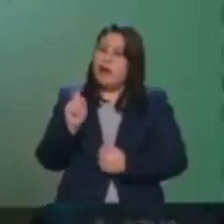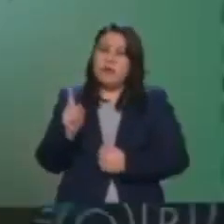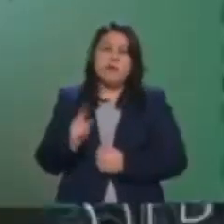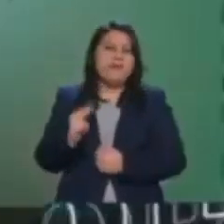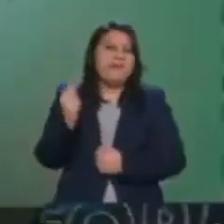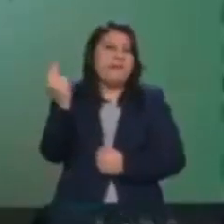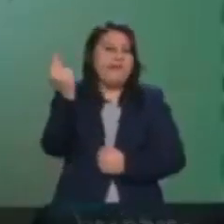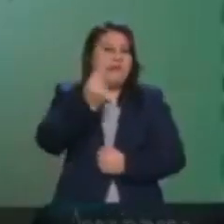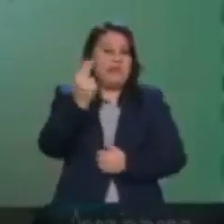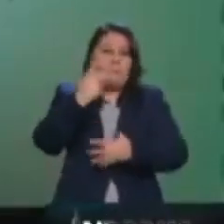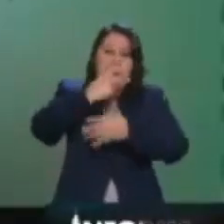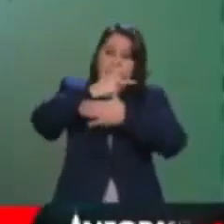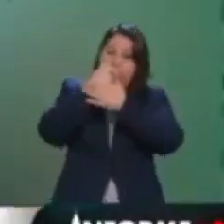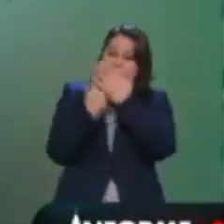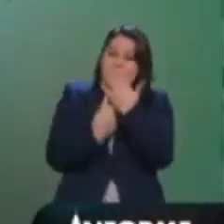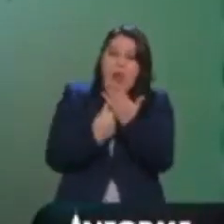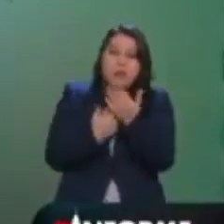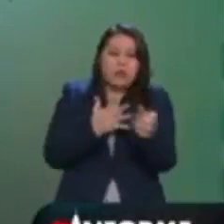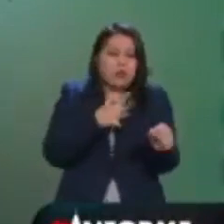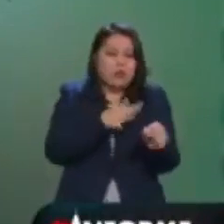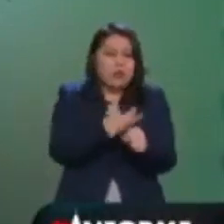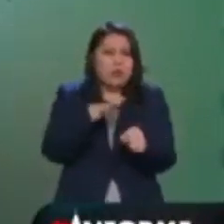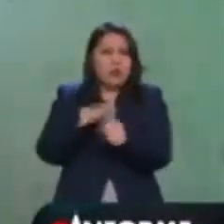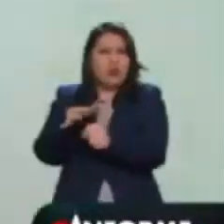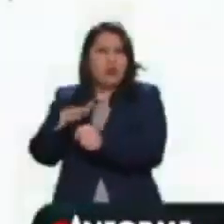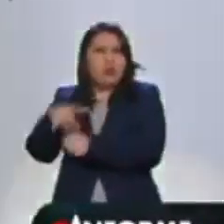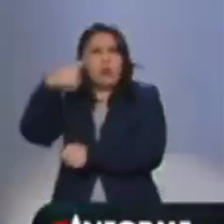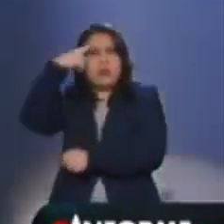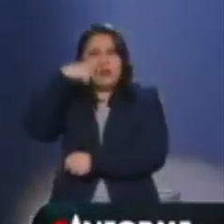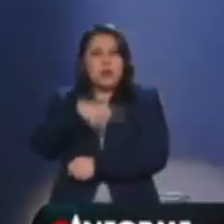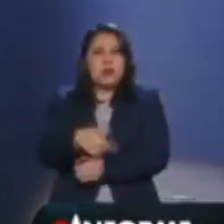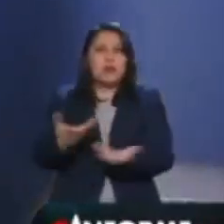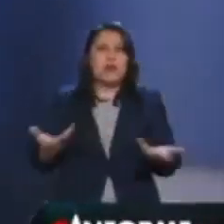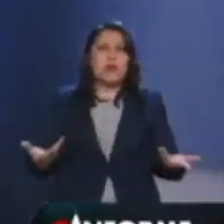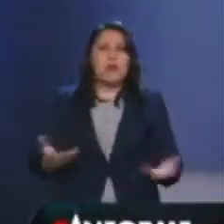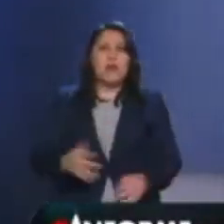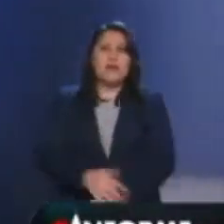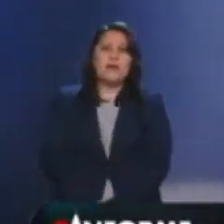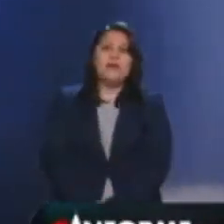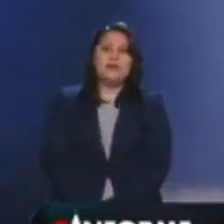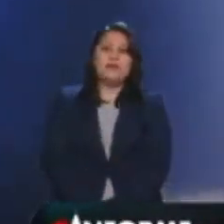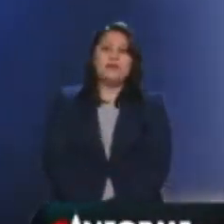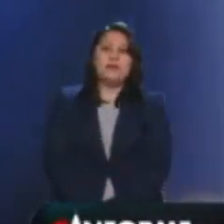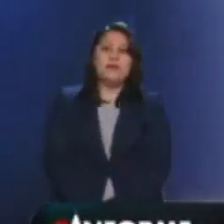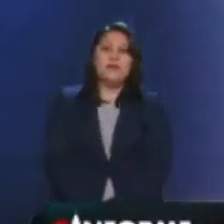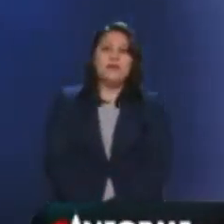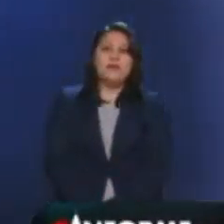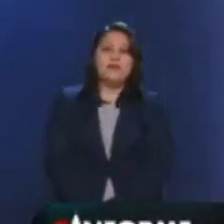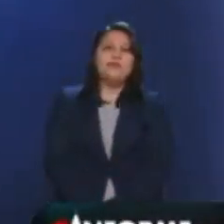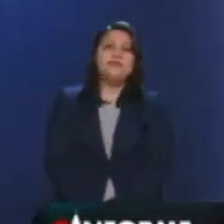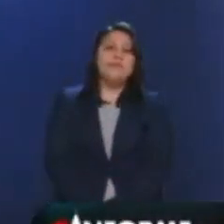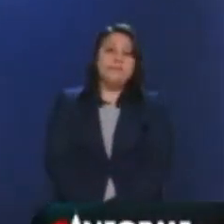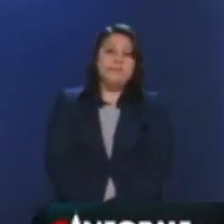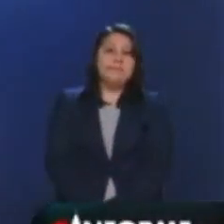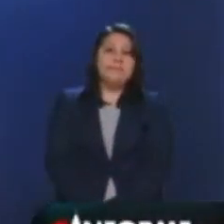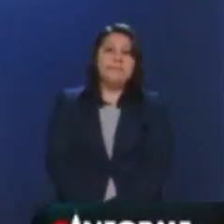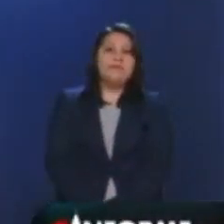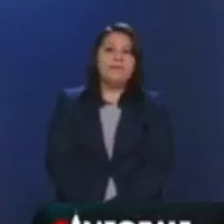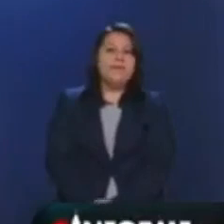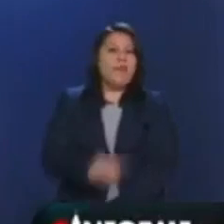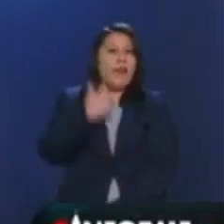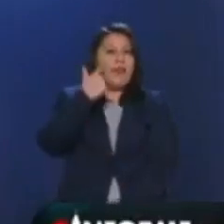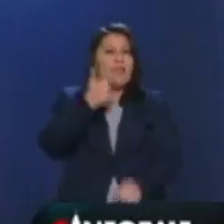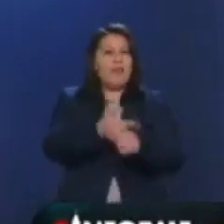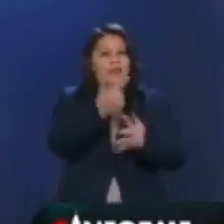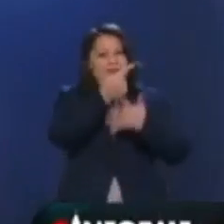haber gobierno rico con pueblo pobre. Bueno, pues ya vio usted, los nuevos gobernantes y